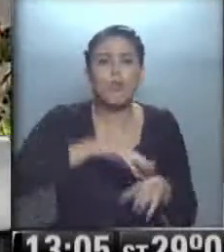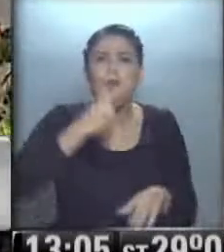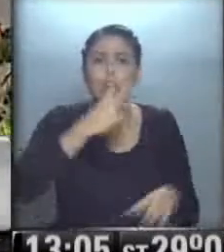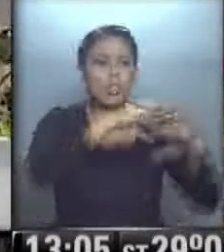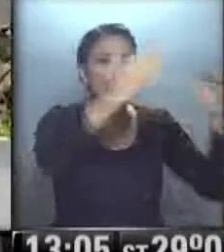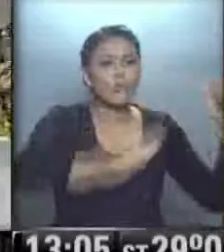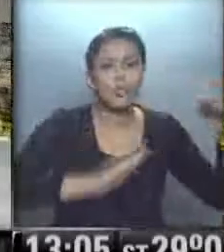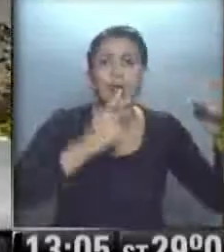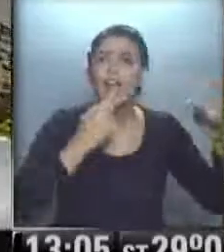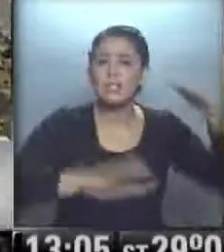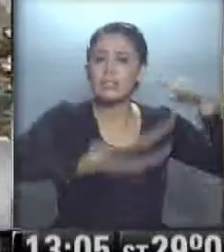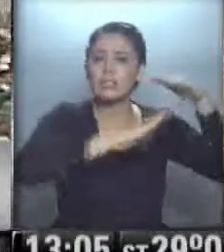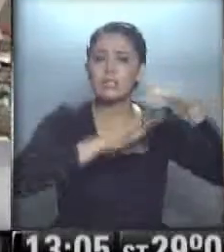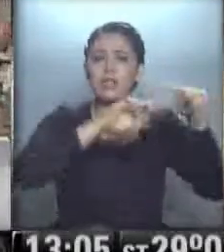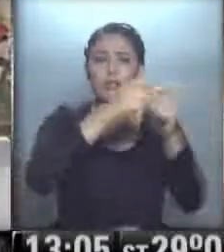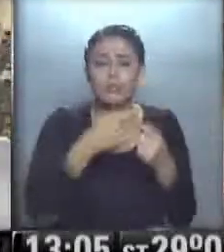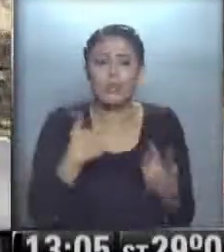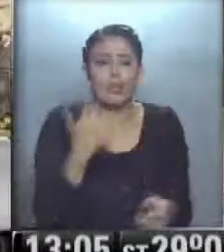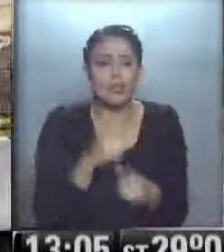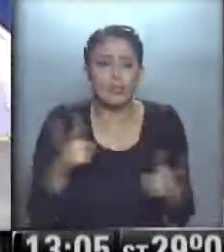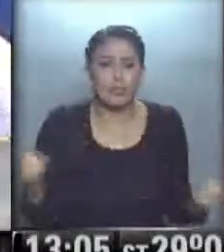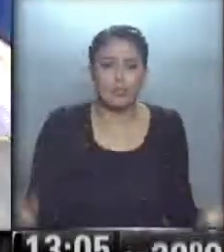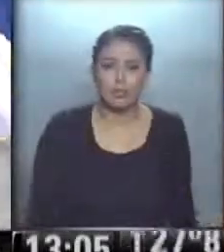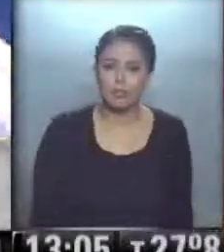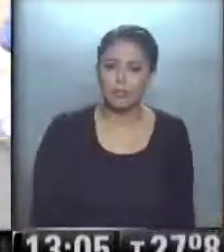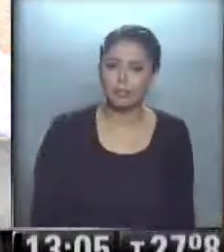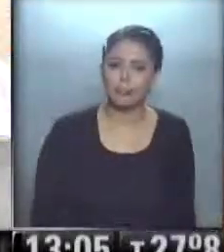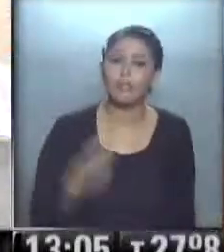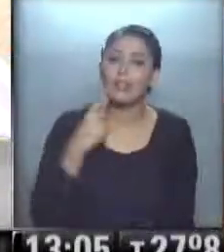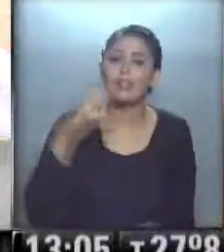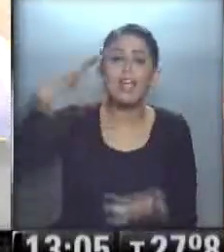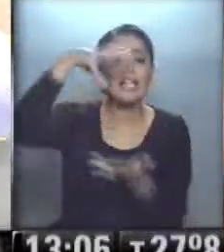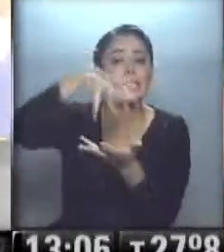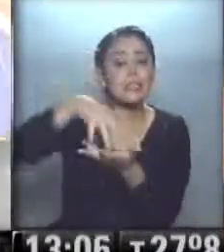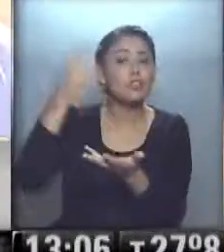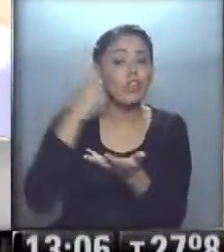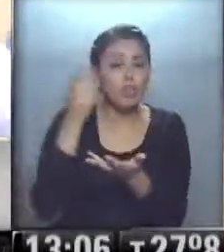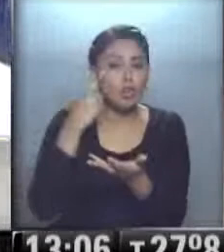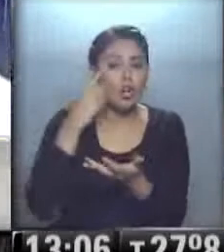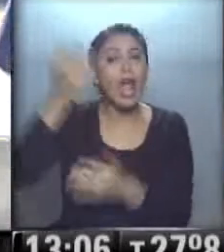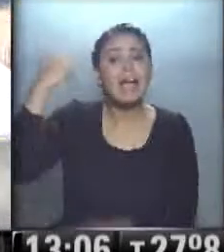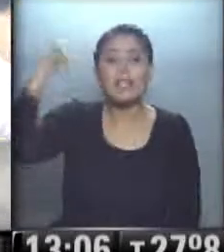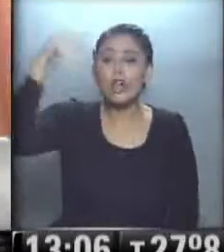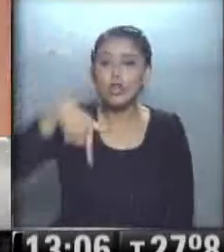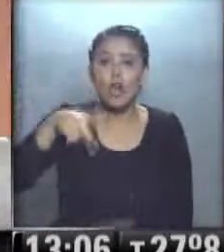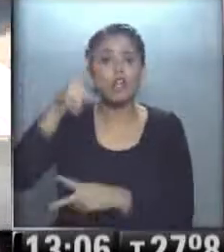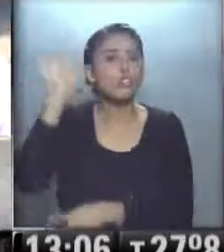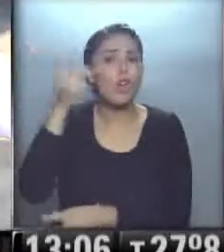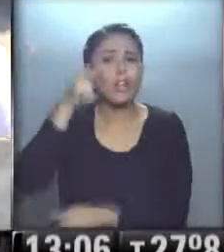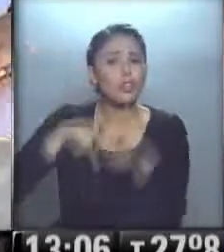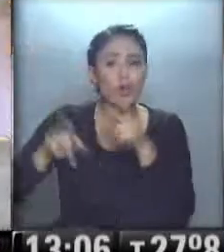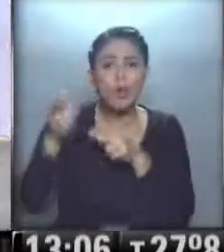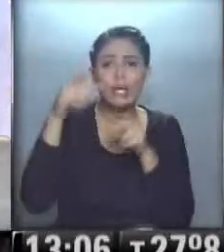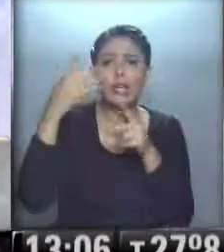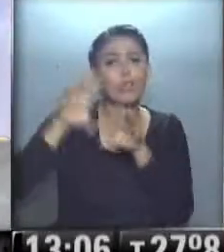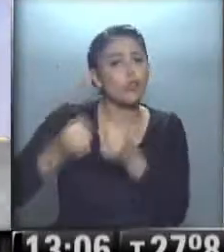de rehenes sin agua y sin luz. En el centro de ojos tuvimos que suspender las cirugías ayer y hoy porque no tenemos luz hace